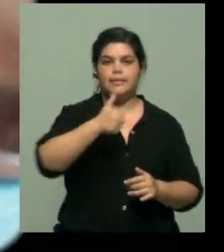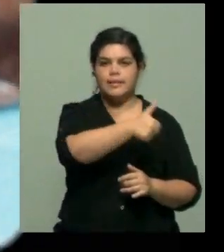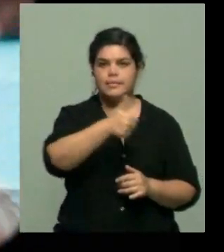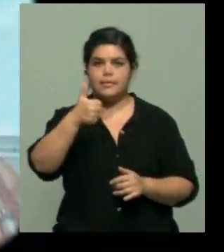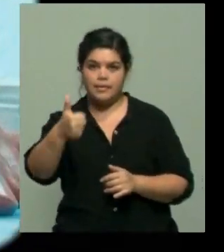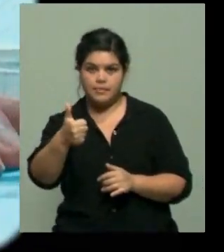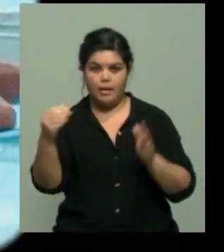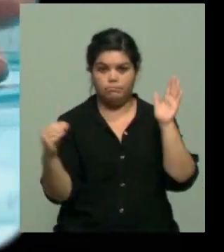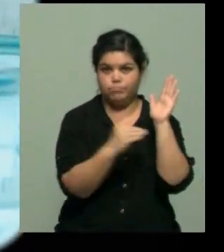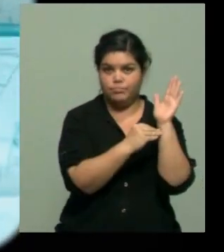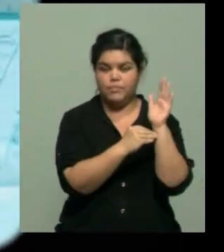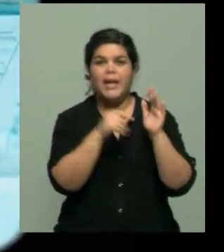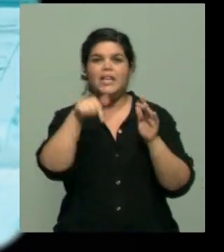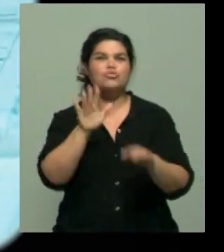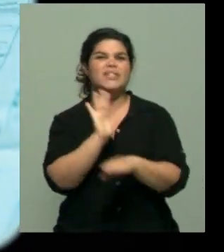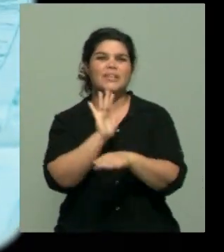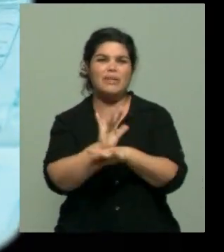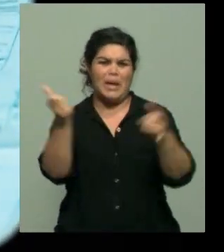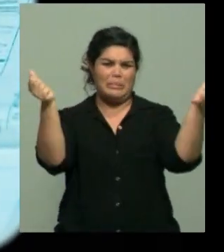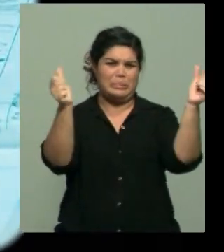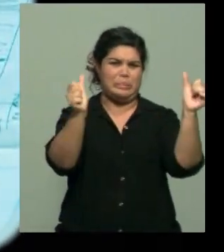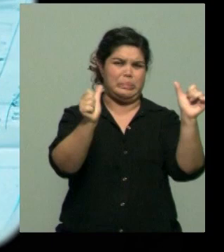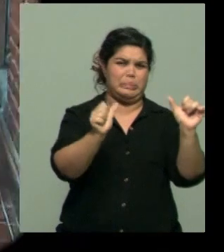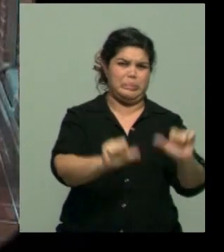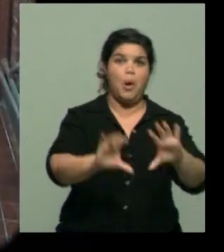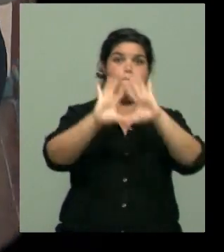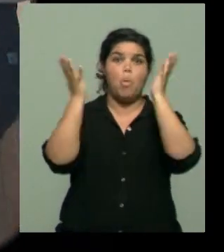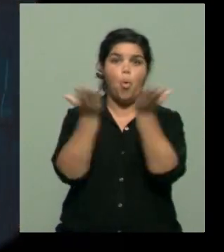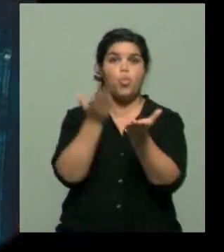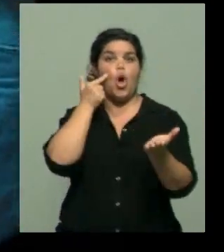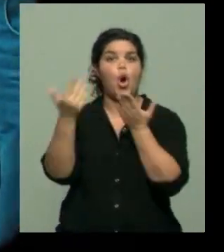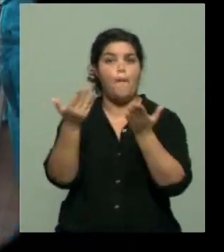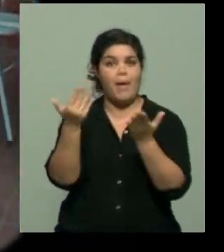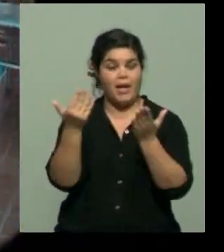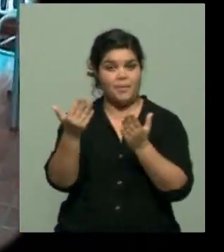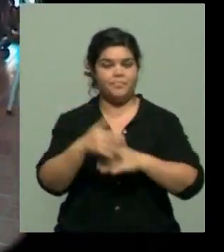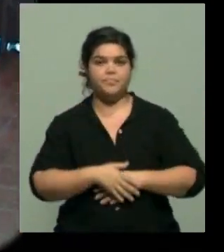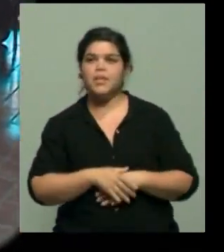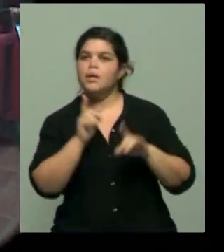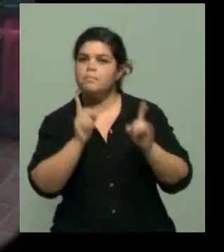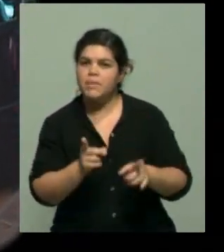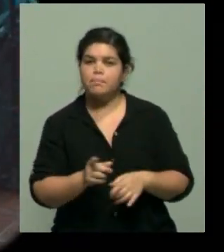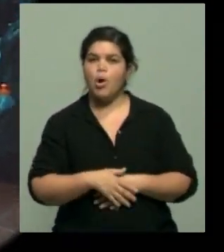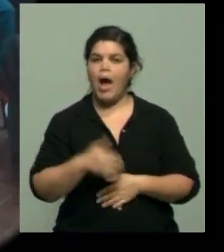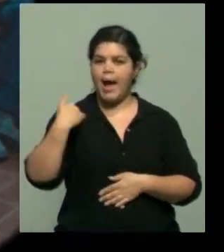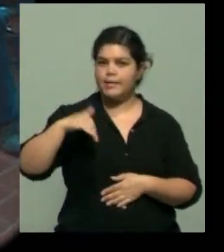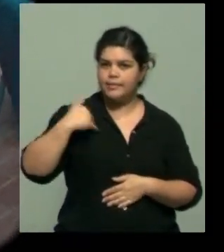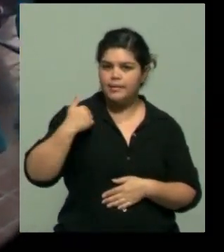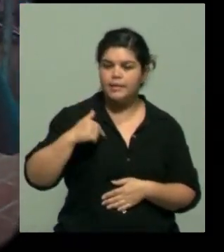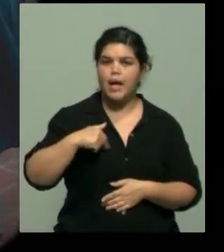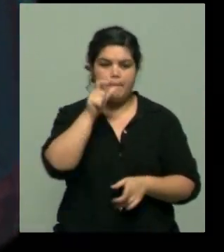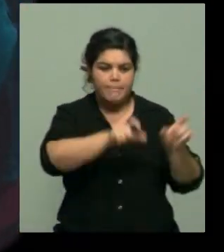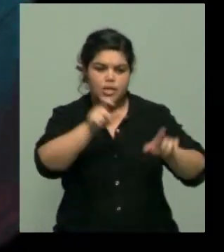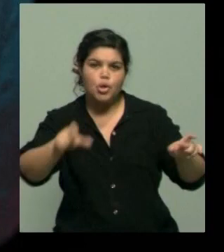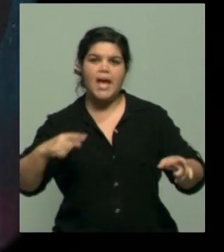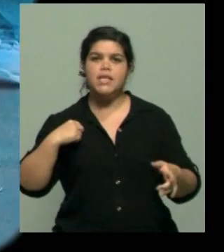declinación educativa a nivel mundial. Por otro lado, ¿Argentina forma integralmente a sus ciudadanos?